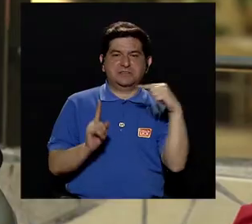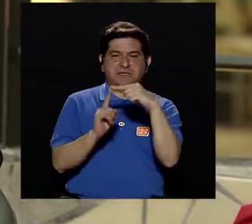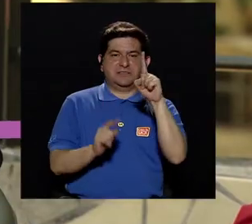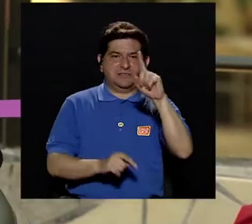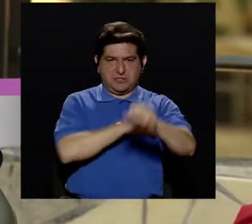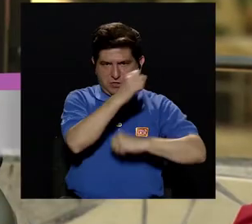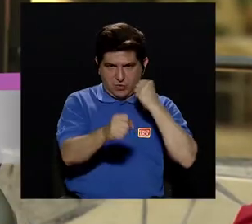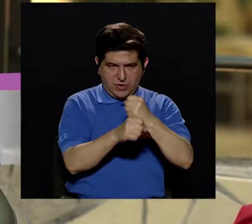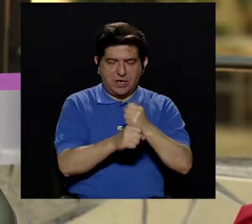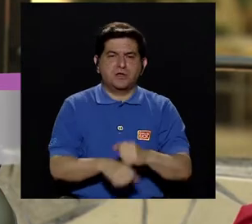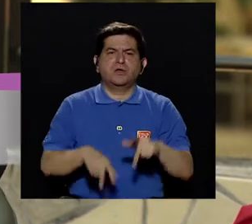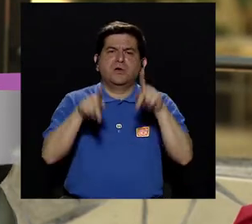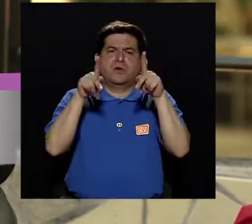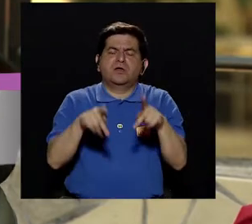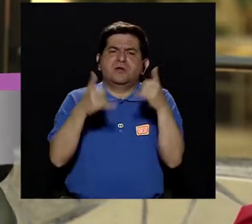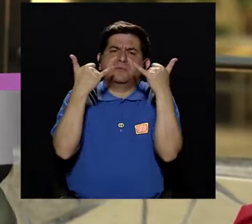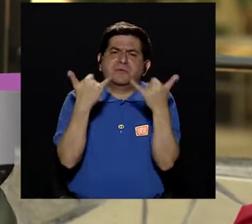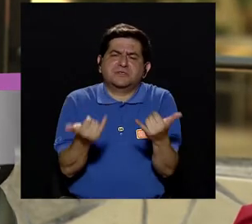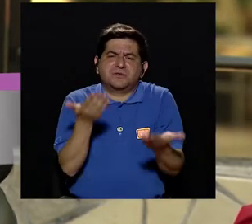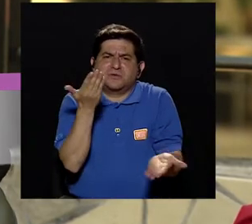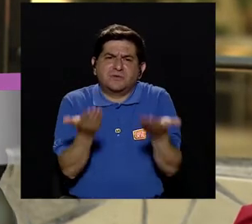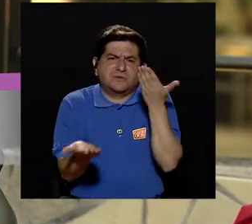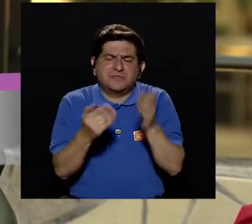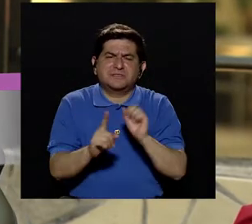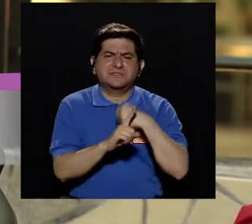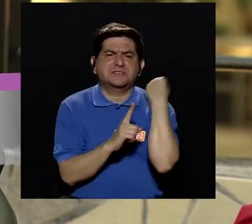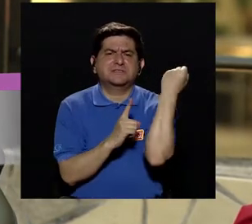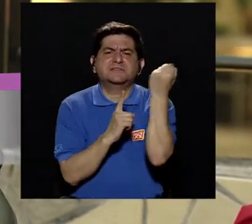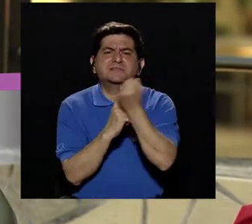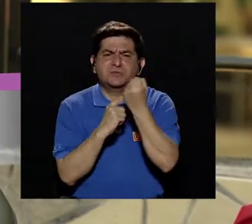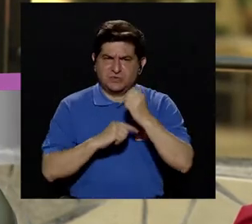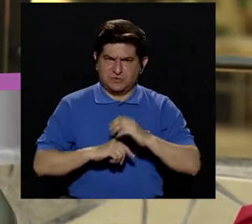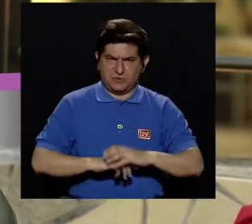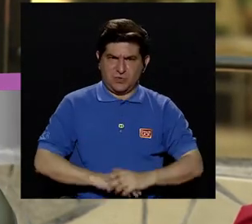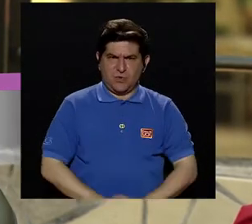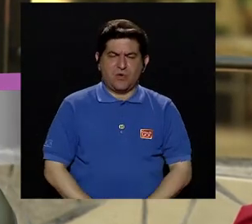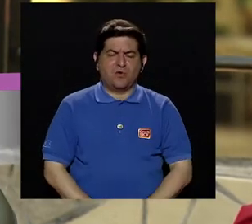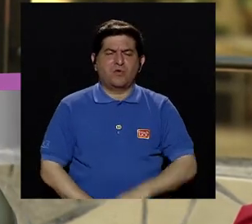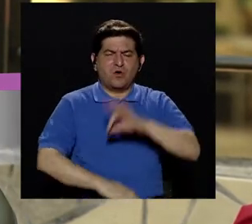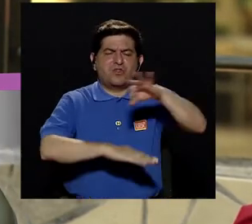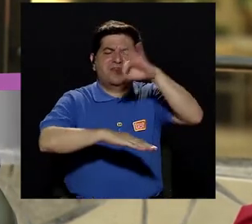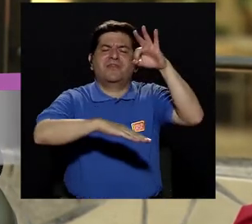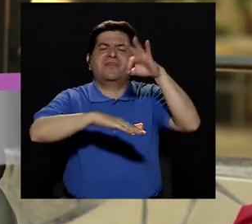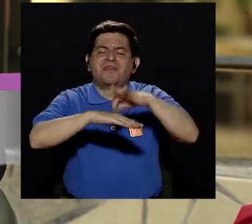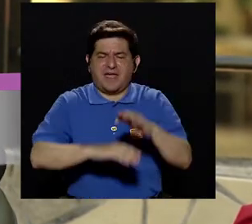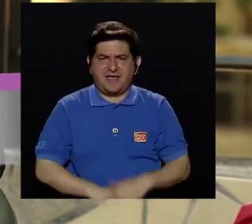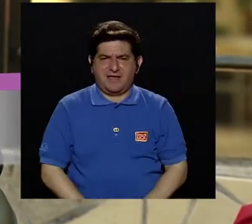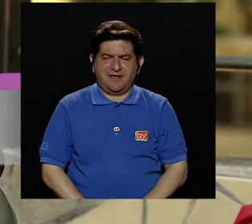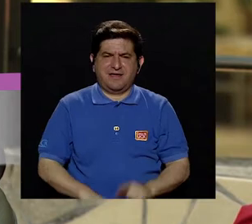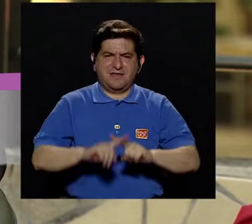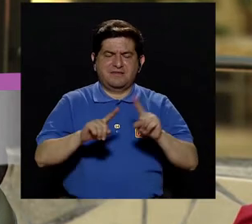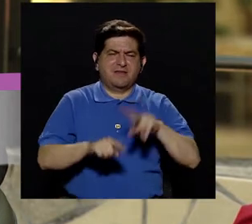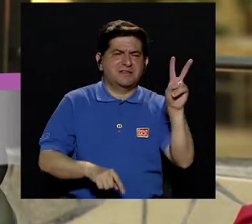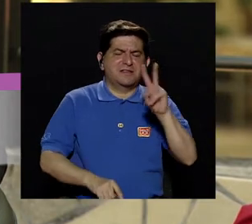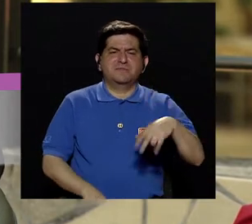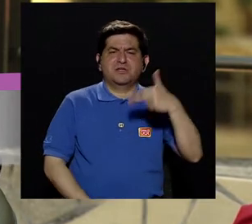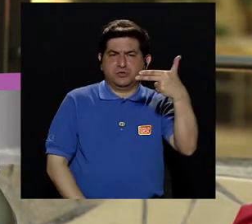y personas, por ejemplo, ahorita que estamos con una situación de dengue,